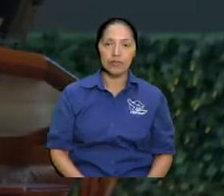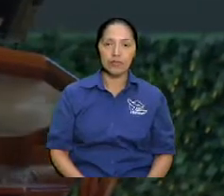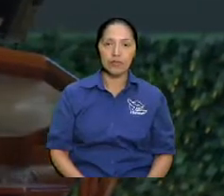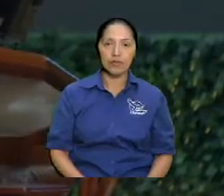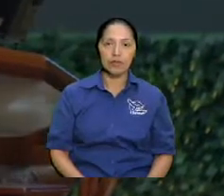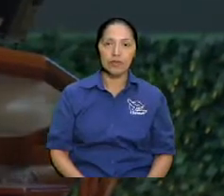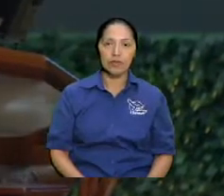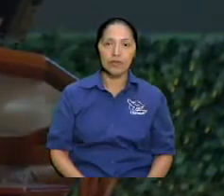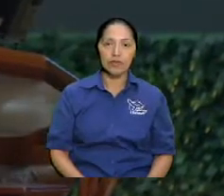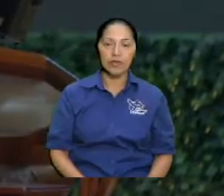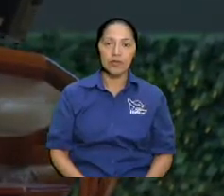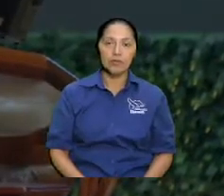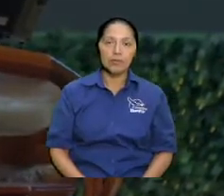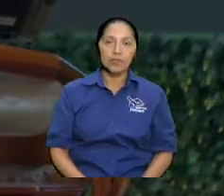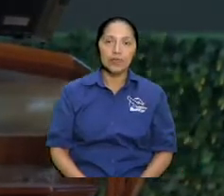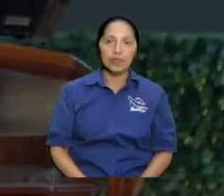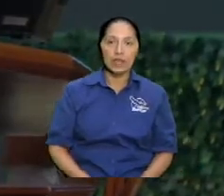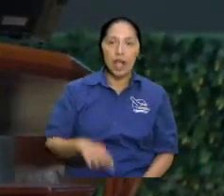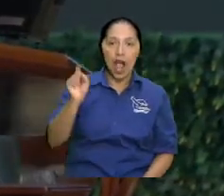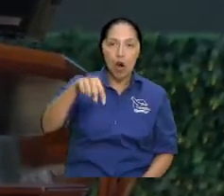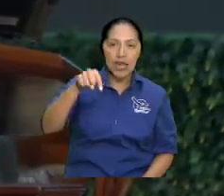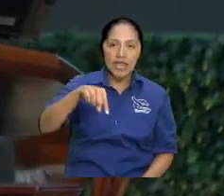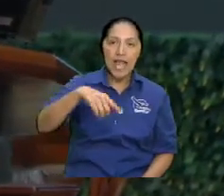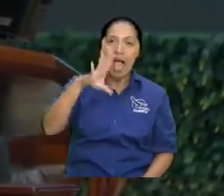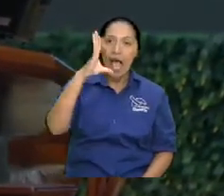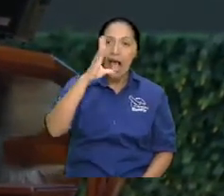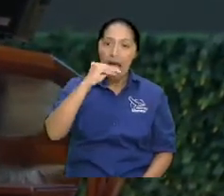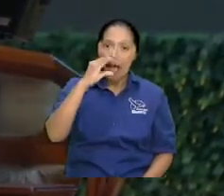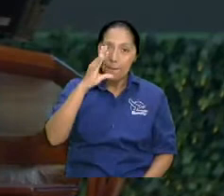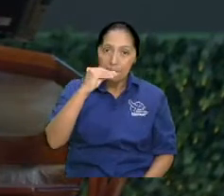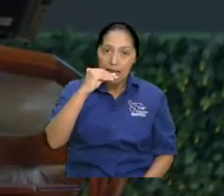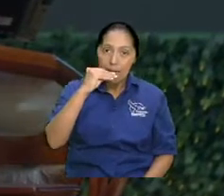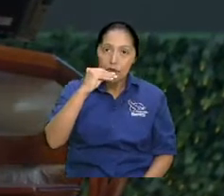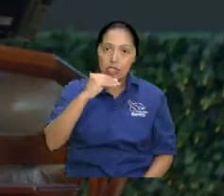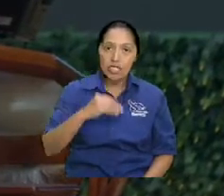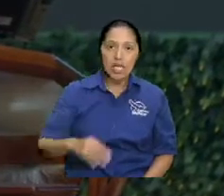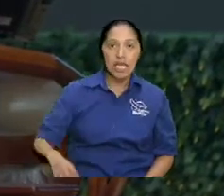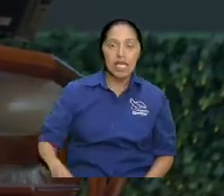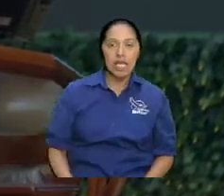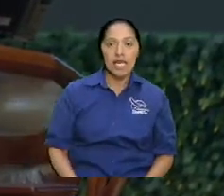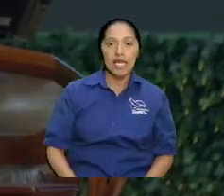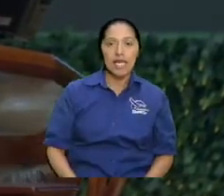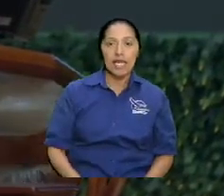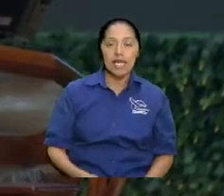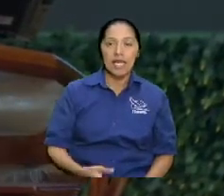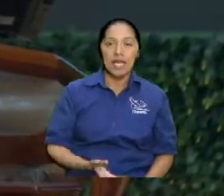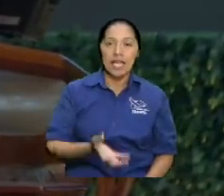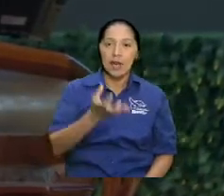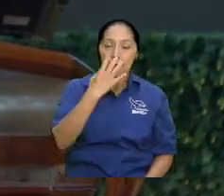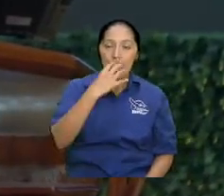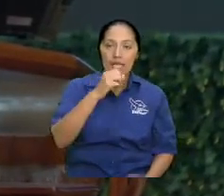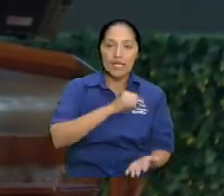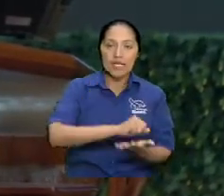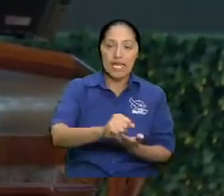mal. No, no, no, ahorita no está a dieta. Esté a dieta de los panes que llevan a la gordura.